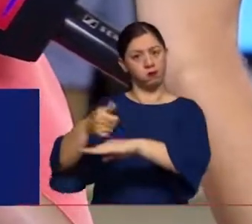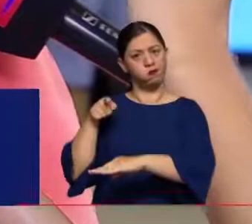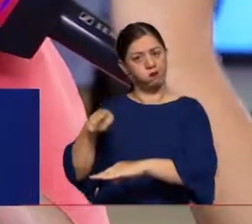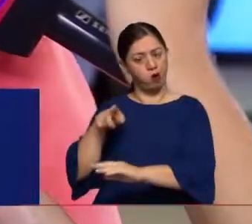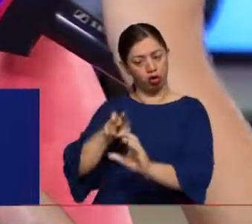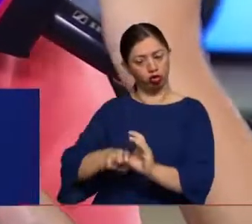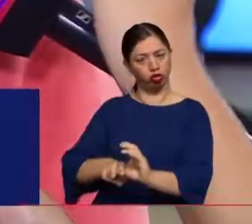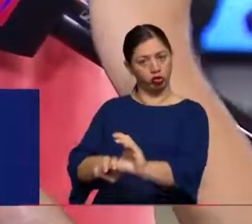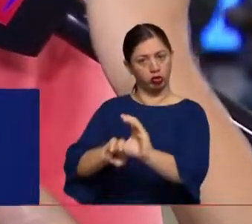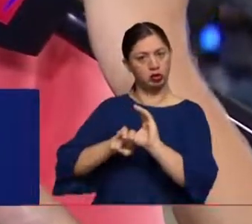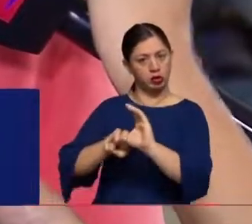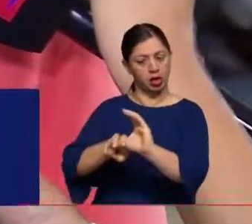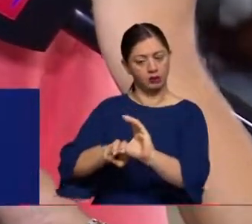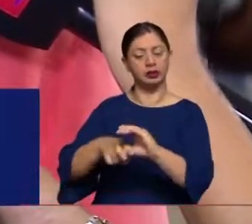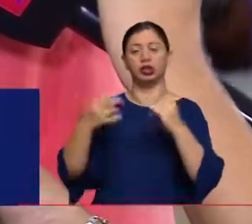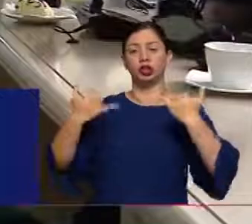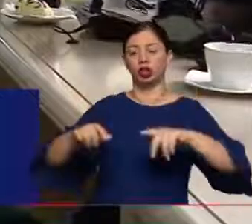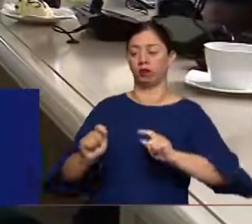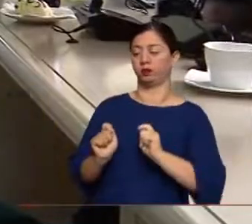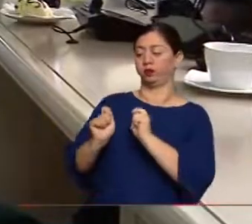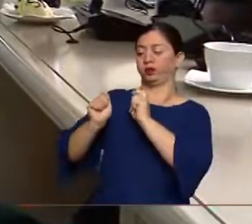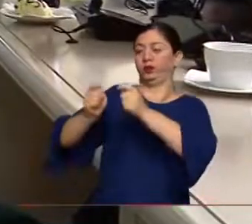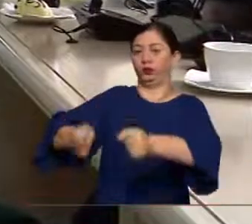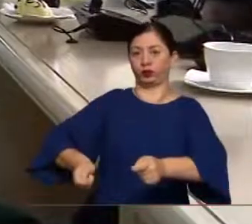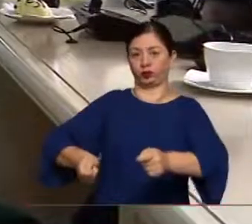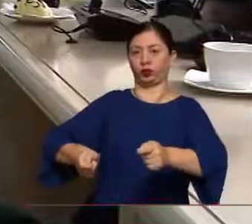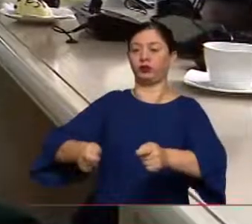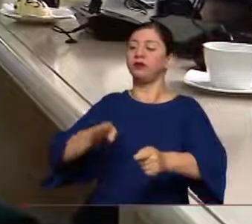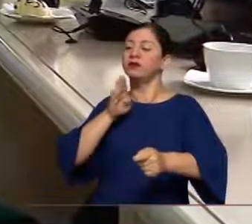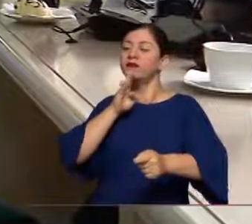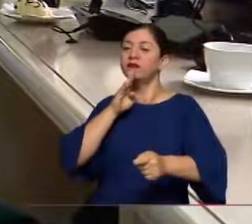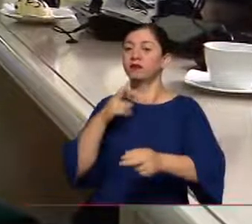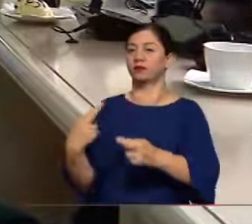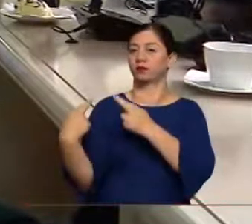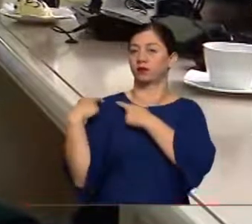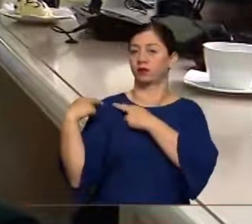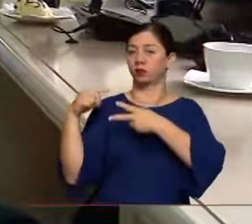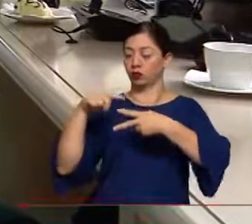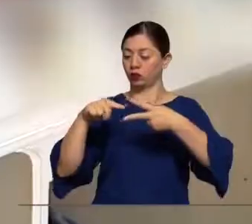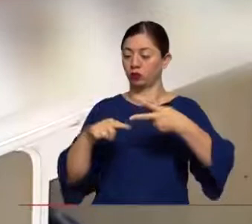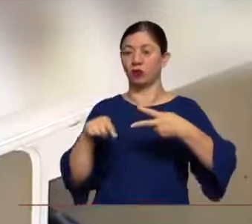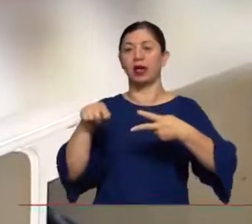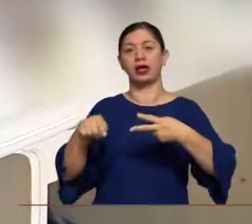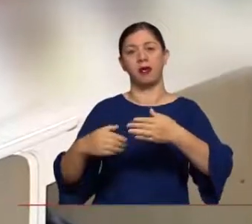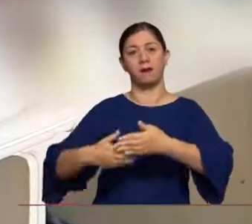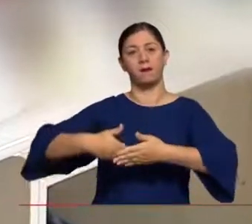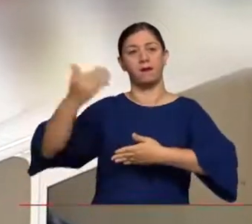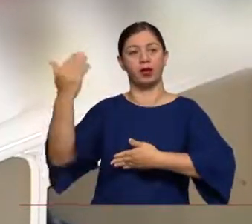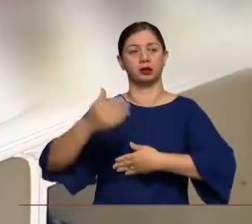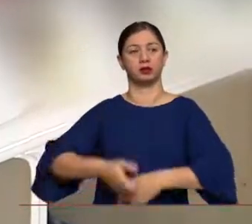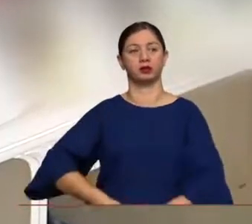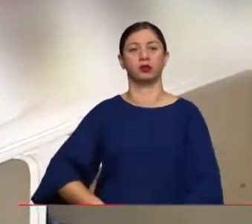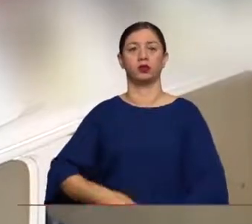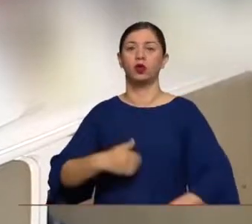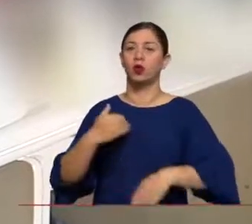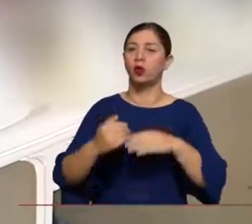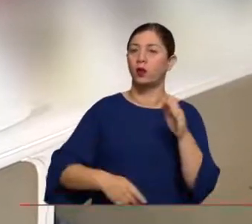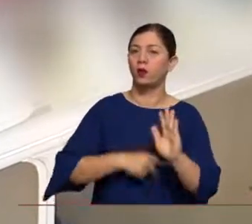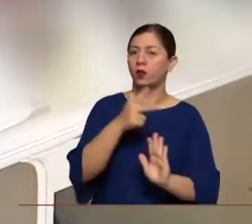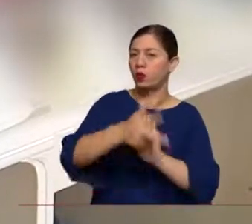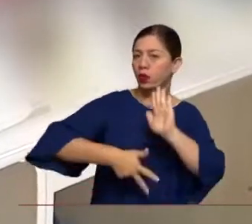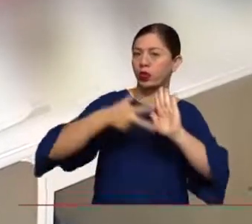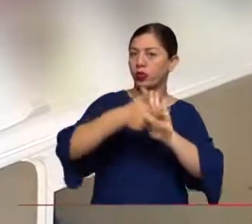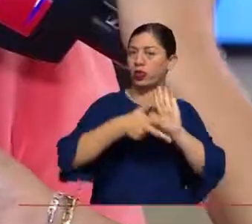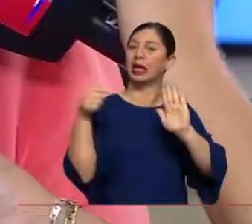transporte acabamos de nombrar el encargada de las dos personas que inician a hacer rodar este tren